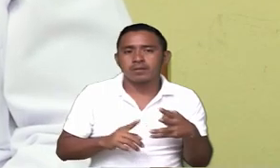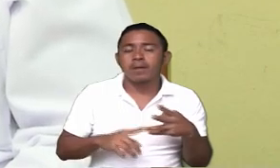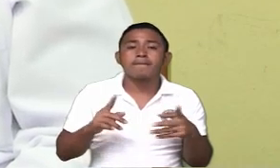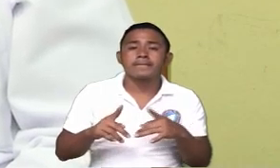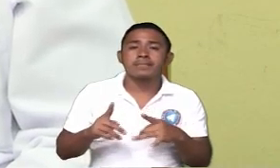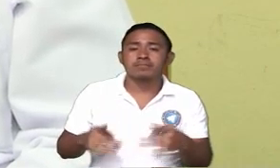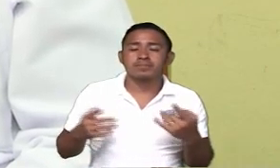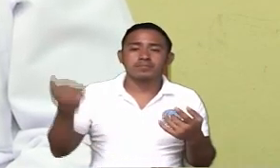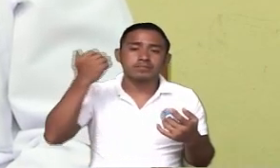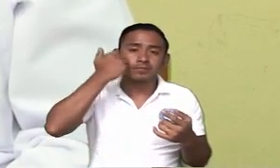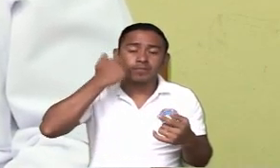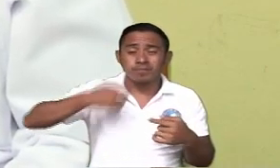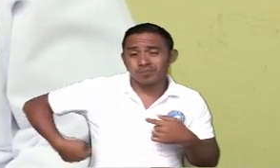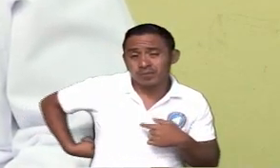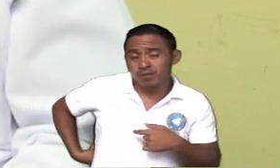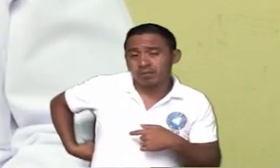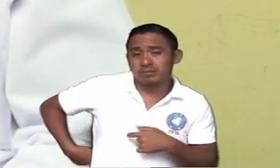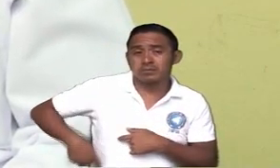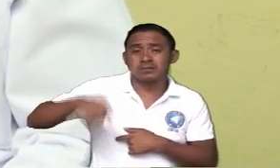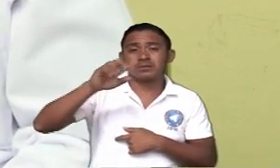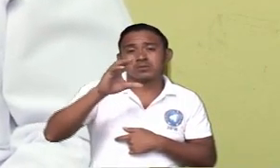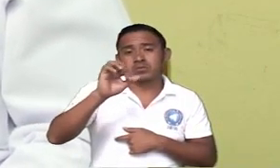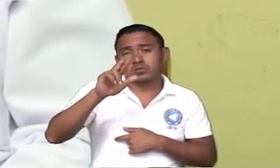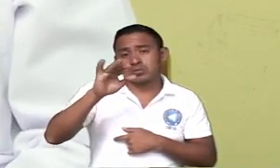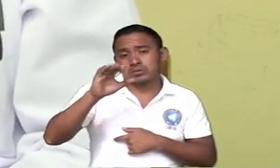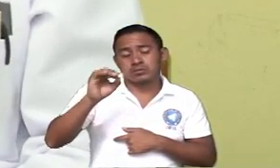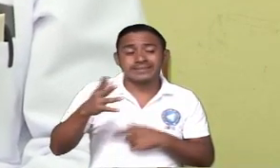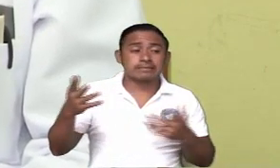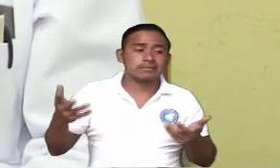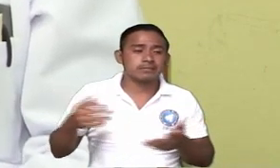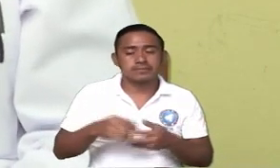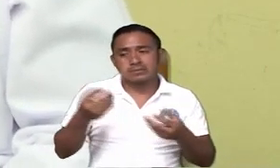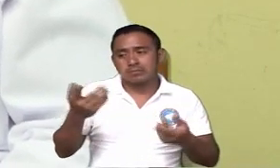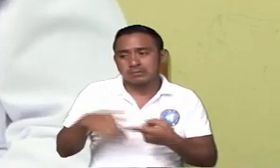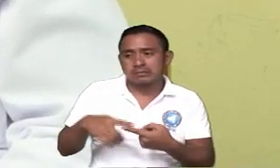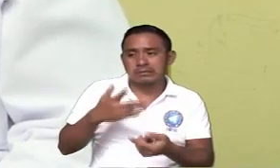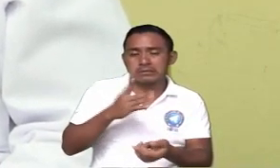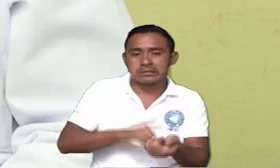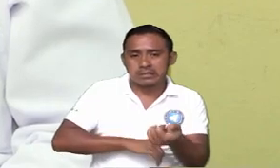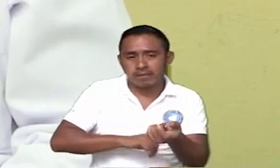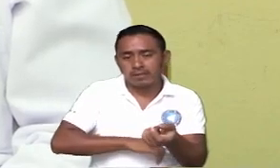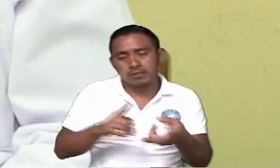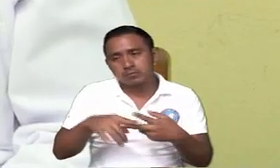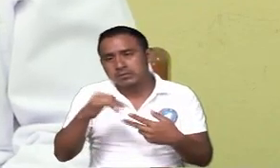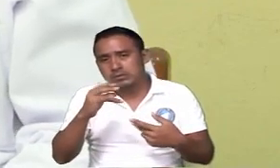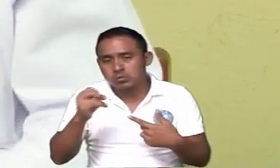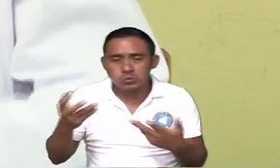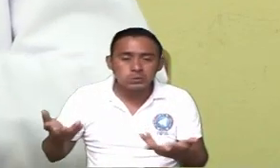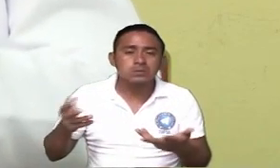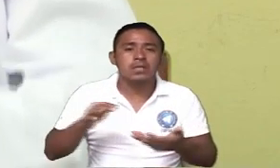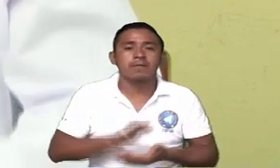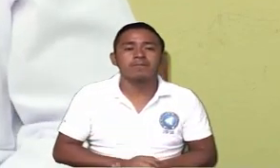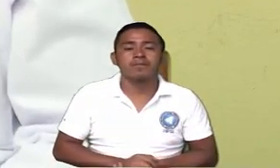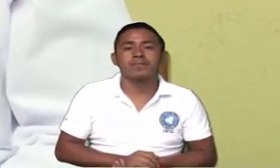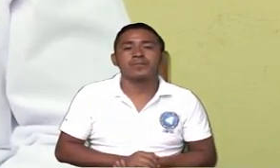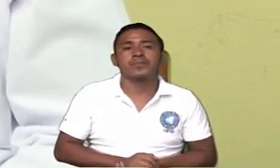con enfermedad renal crónica, había que determinar si es diabético o no es diabético, ¿eh?